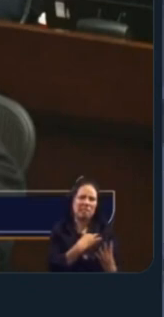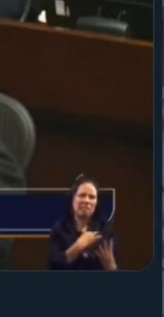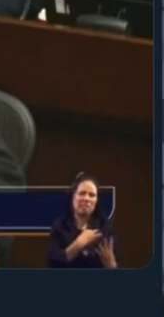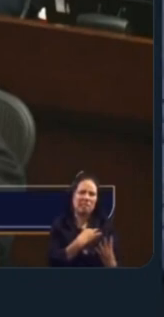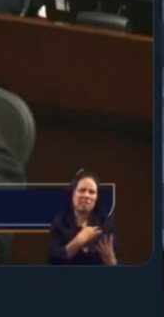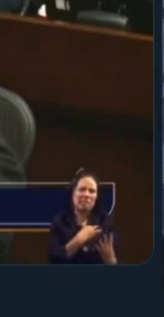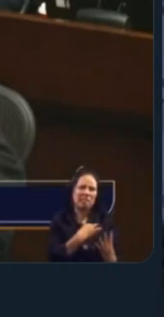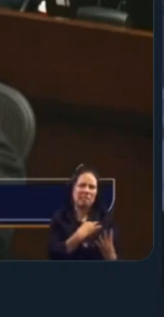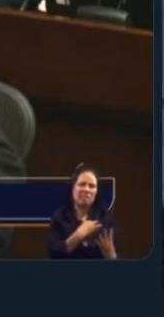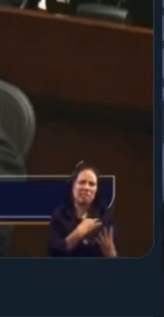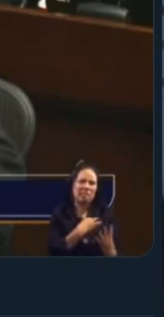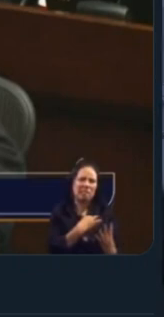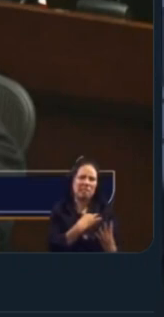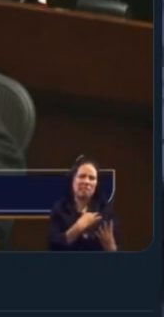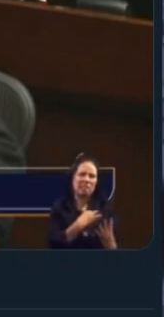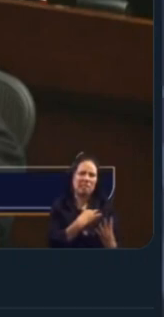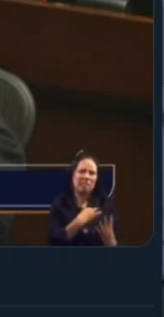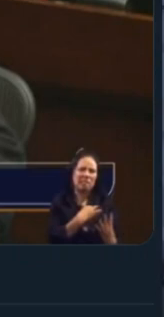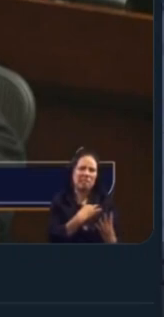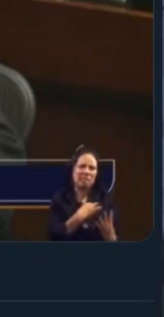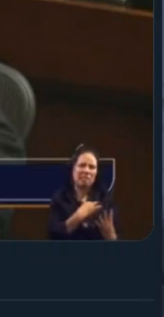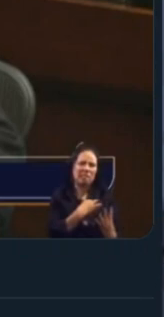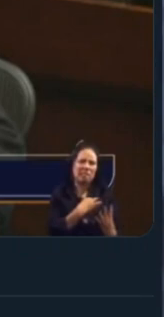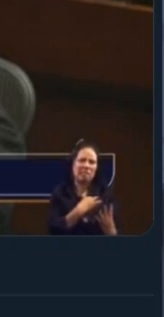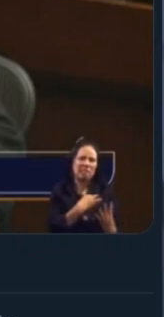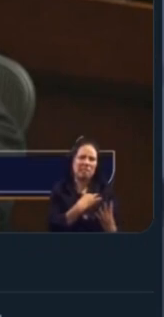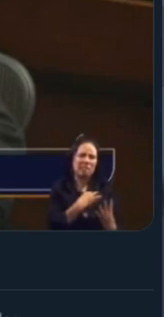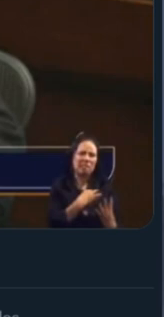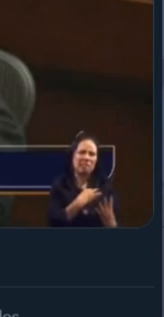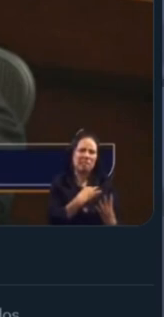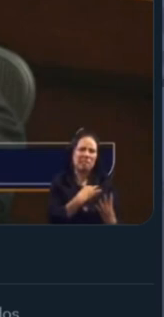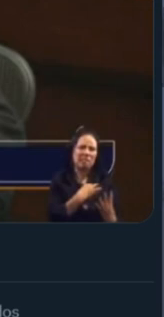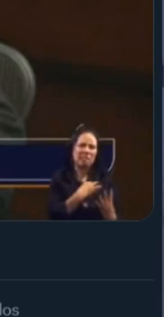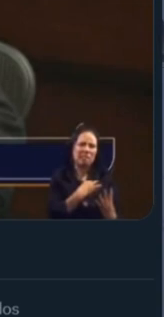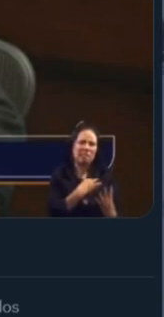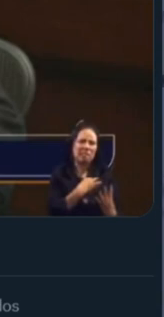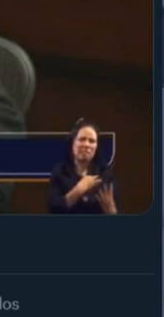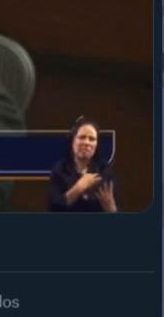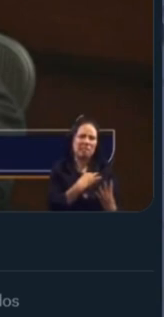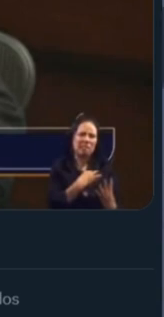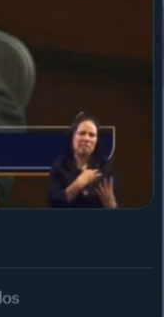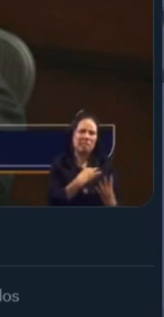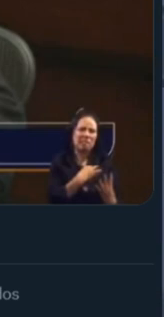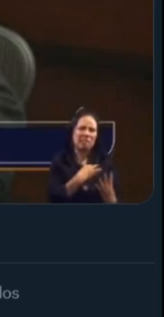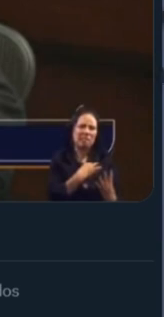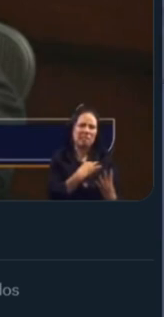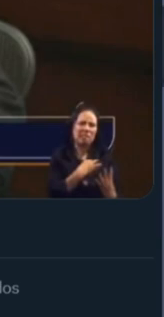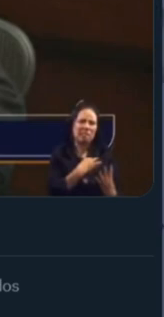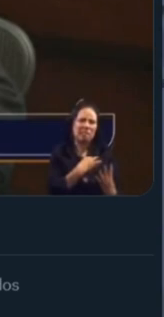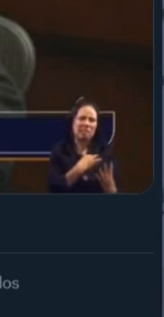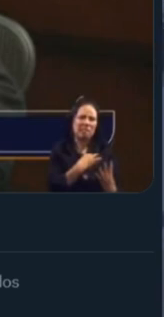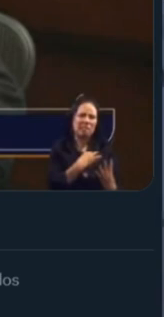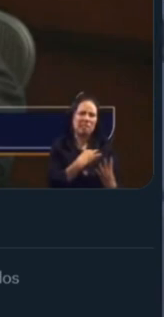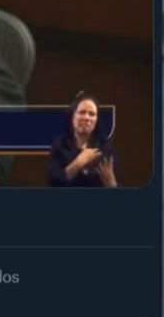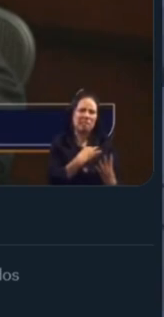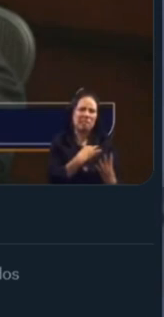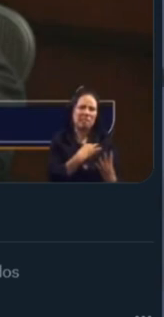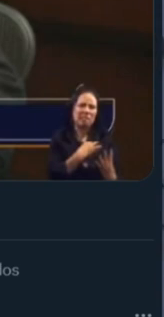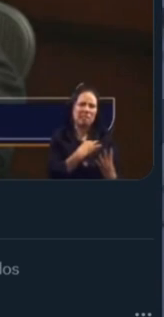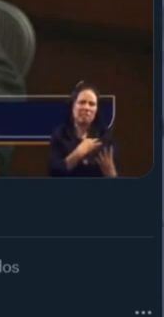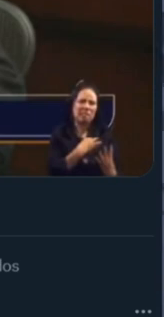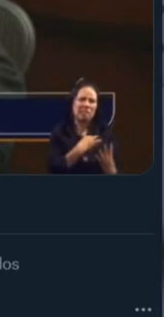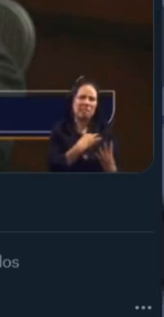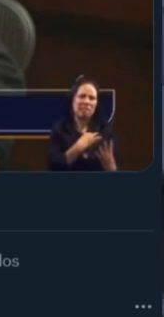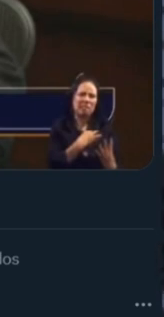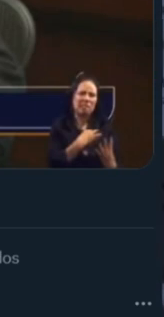mucho menos ganará Barranquilla el 29 de octubre va a ganar Colombia y va a ganar la democracia y vamos a encargarnos los colombianos